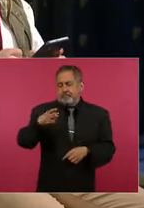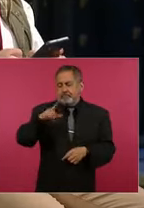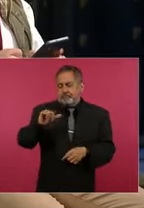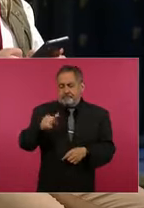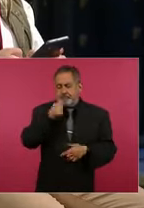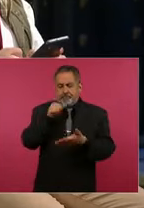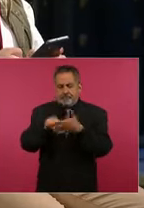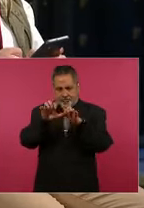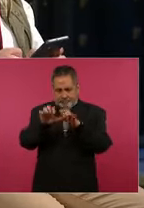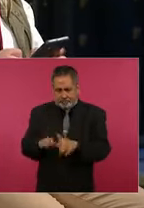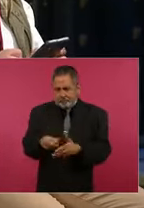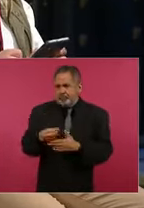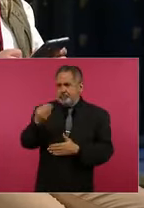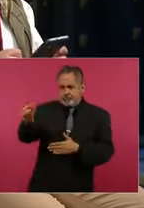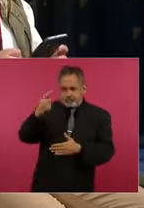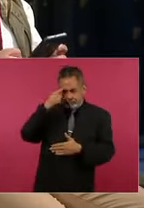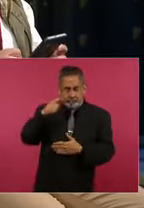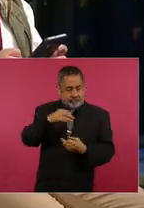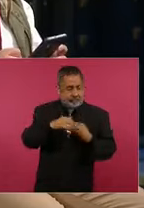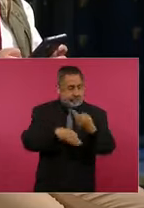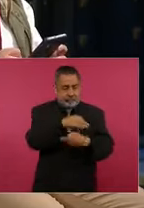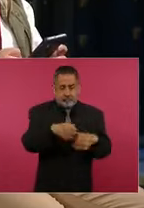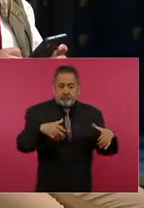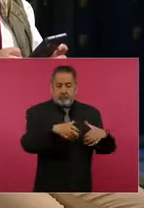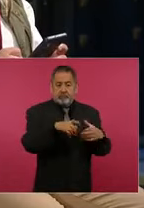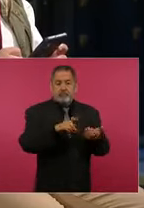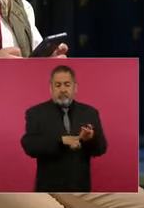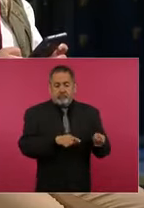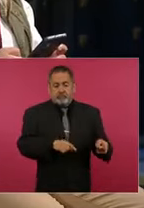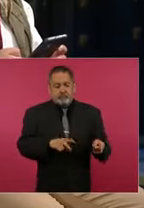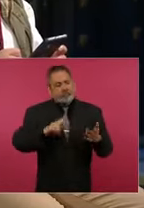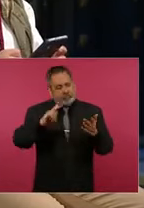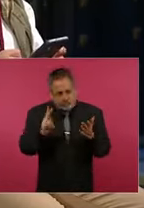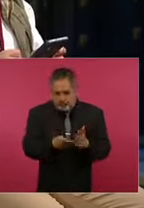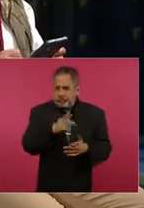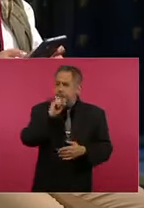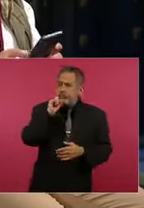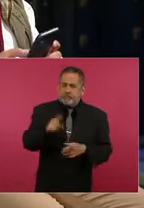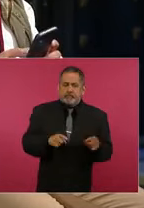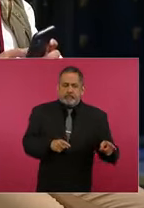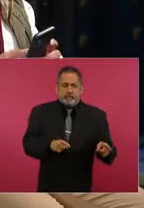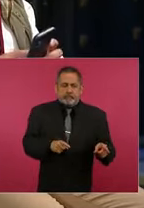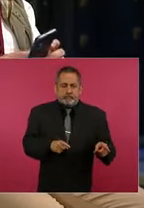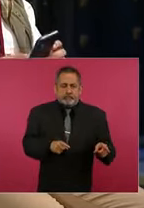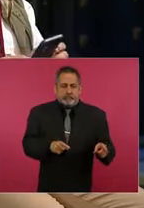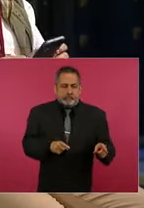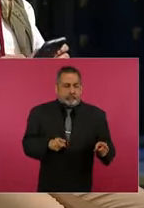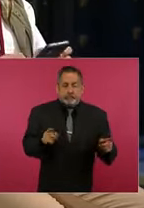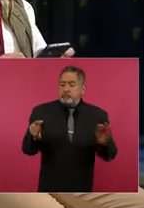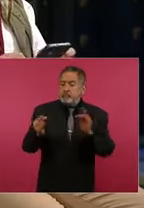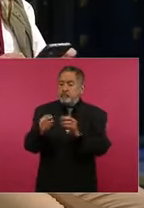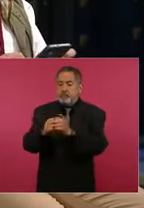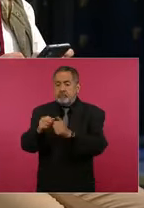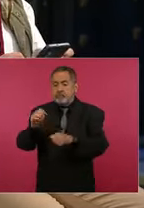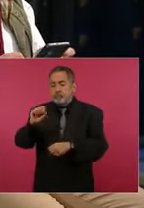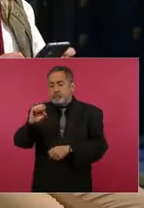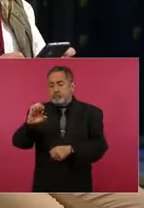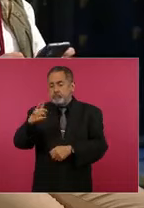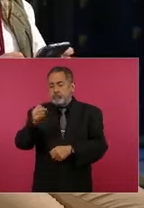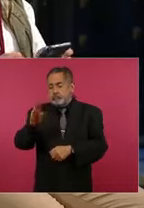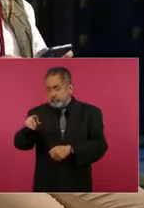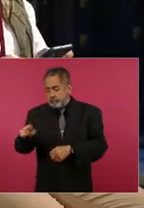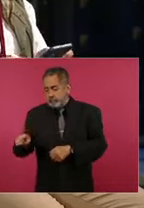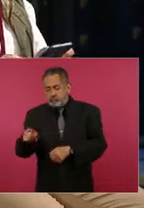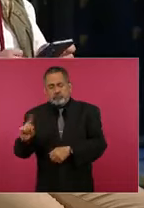Beas, todos ellos vuelven a lo mismo, los mandaron a Gobernación y de Gobernación los